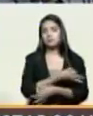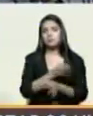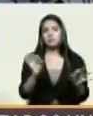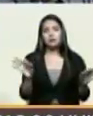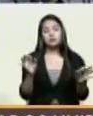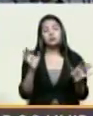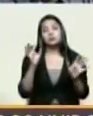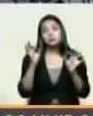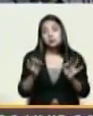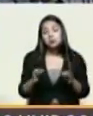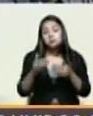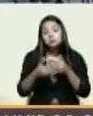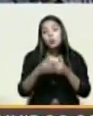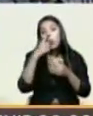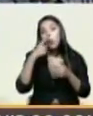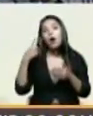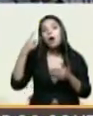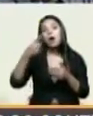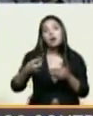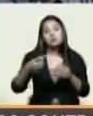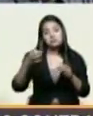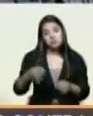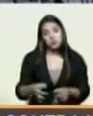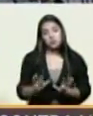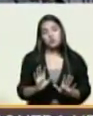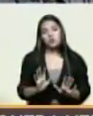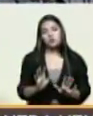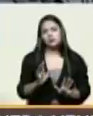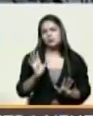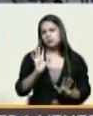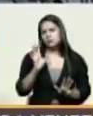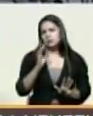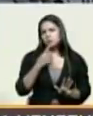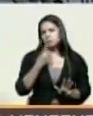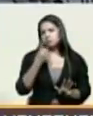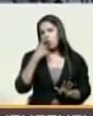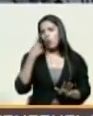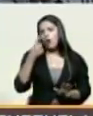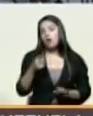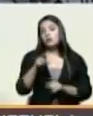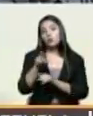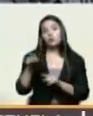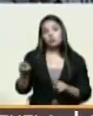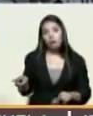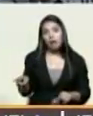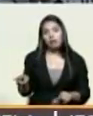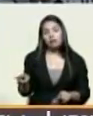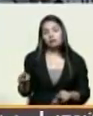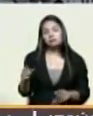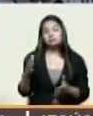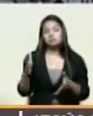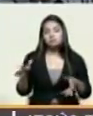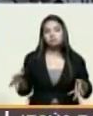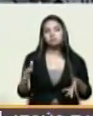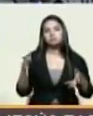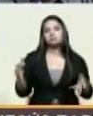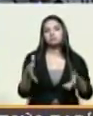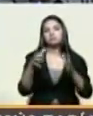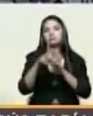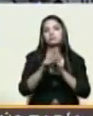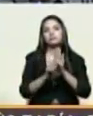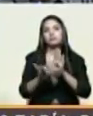extraordinaria. Probablemente dentro de un año, y quizás estoy hablando mucho, serán ustedes los que estarán empujando esa Asamblea Nacional